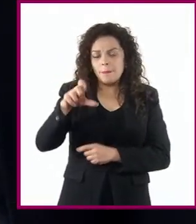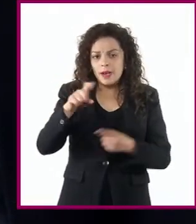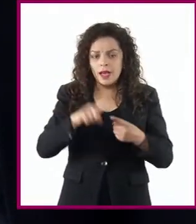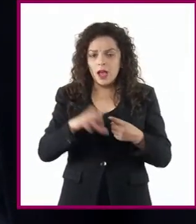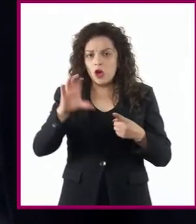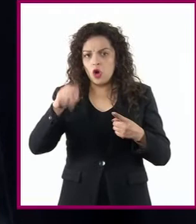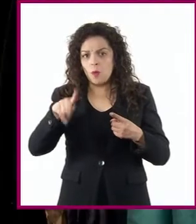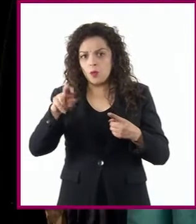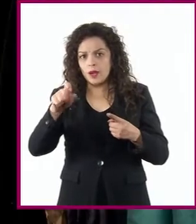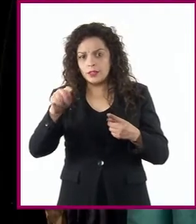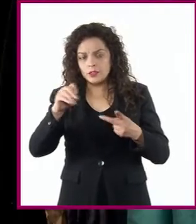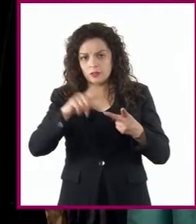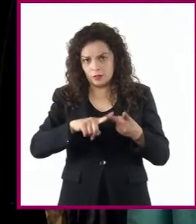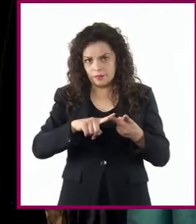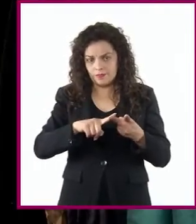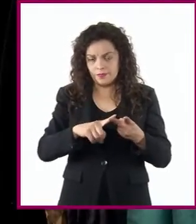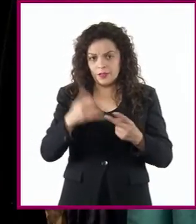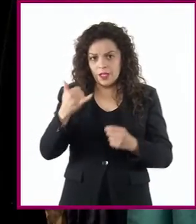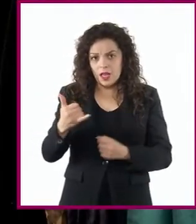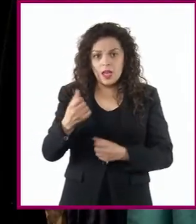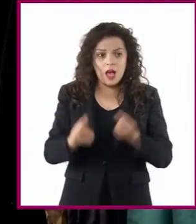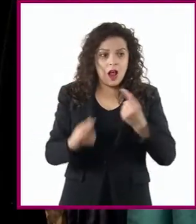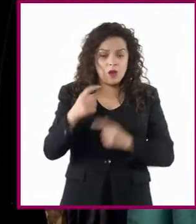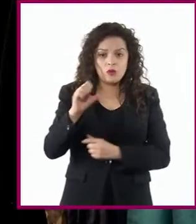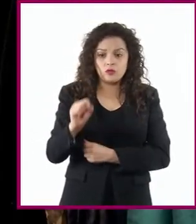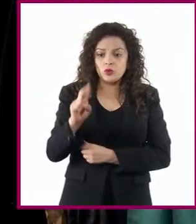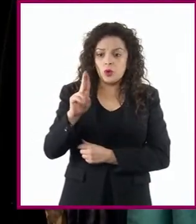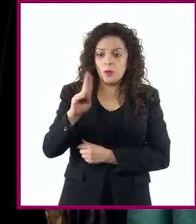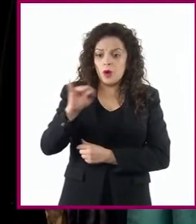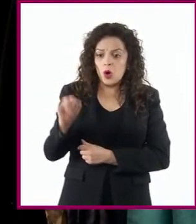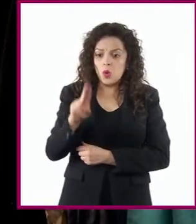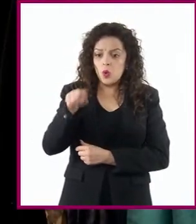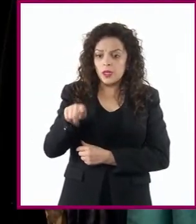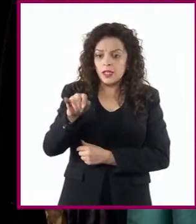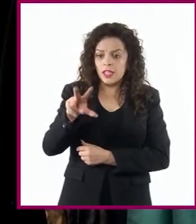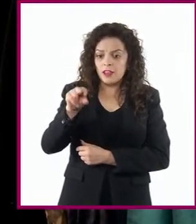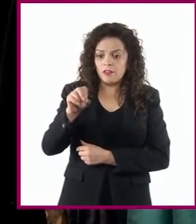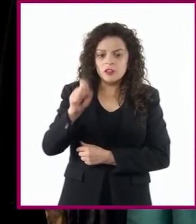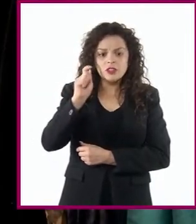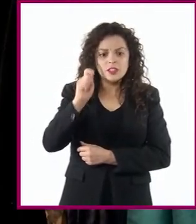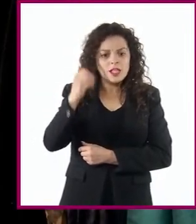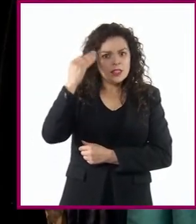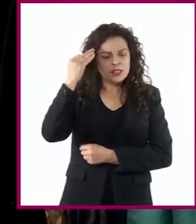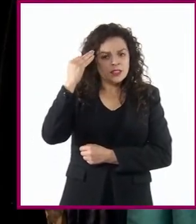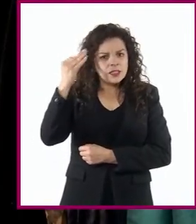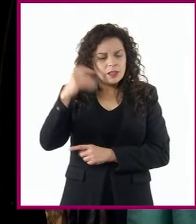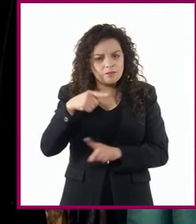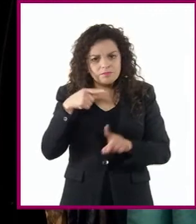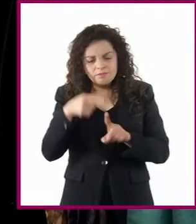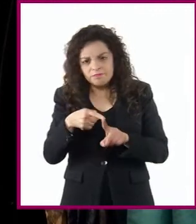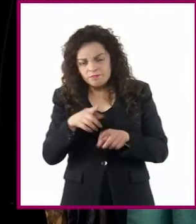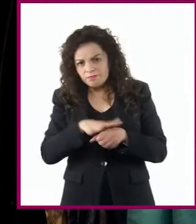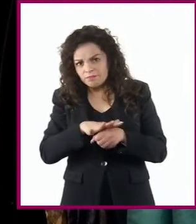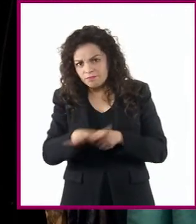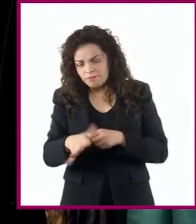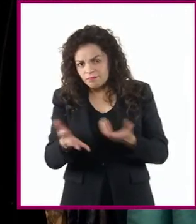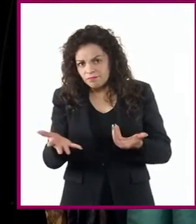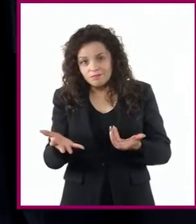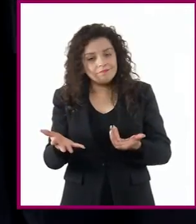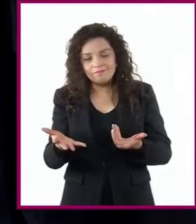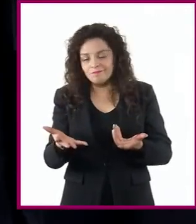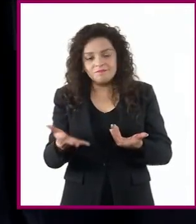incluso algunos subjuntivos que no manejan un tiempo en sí, sino un